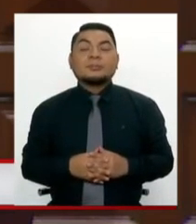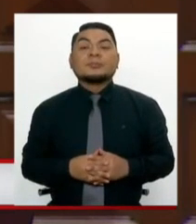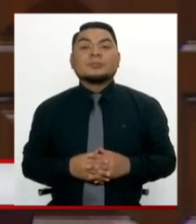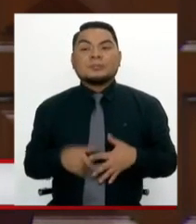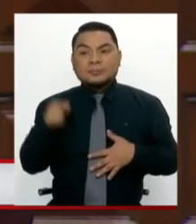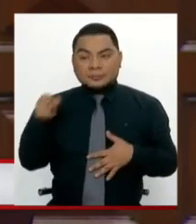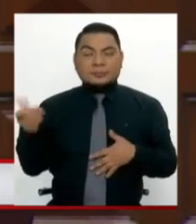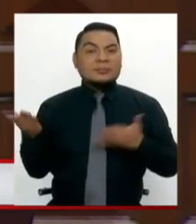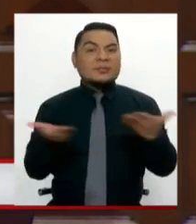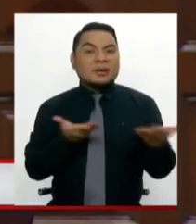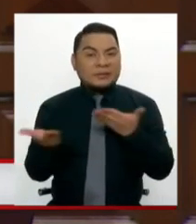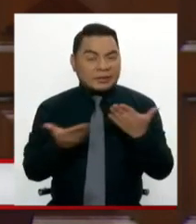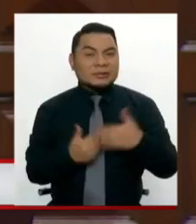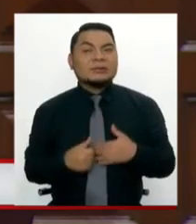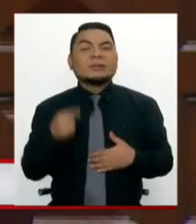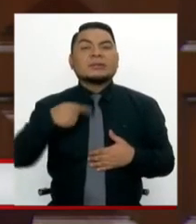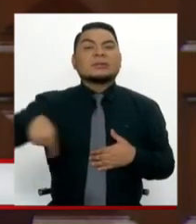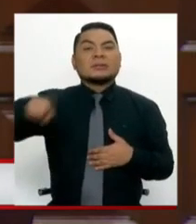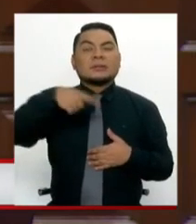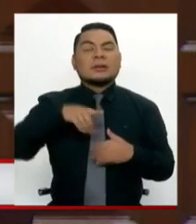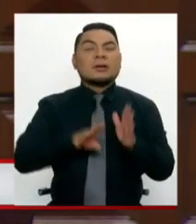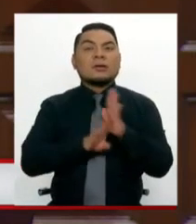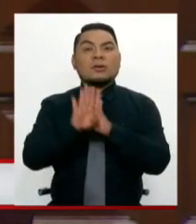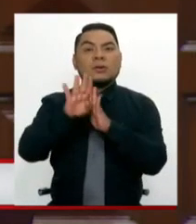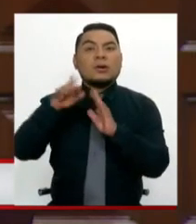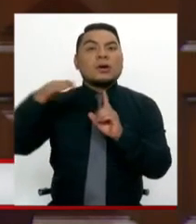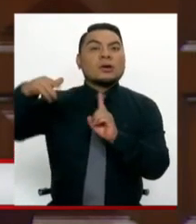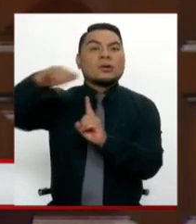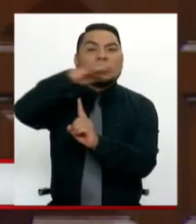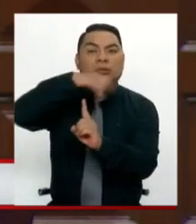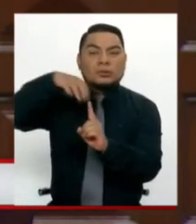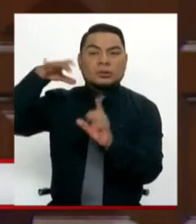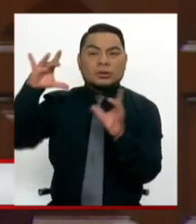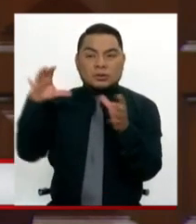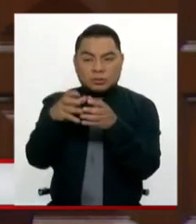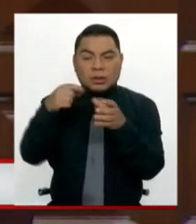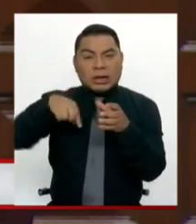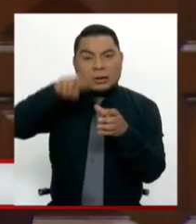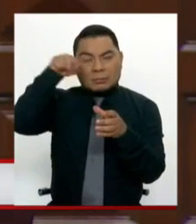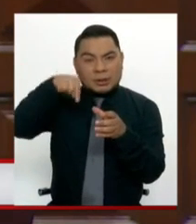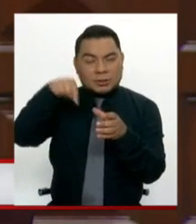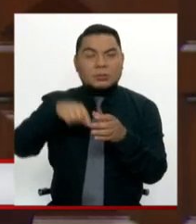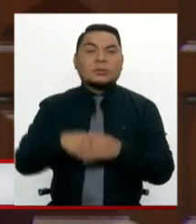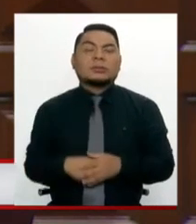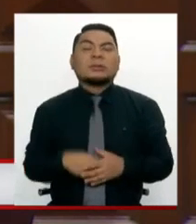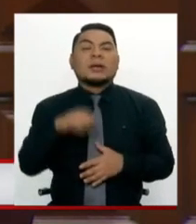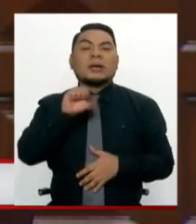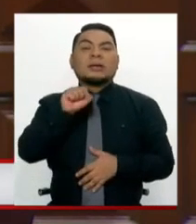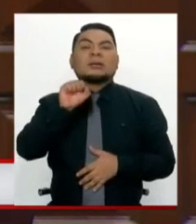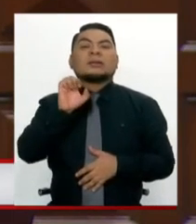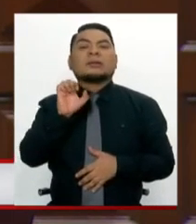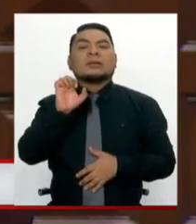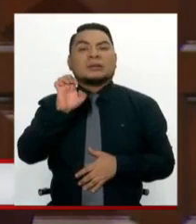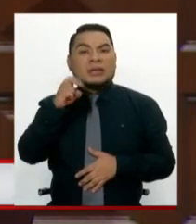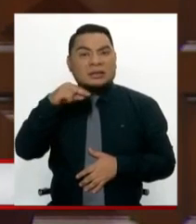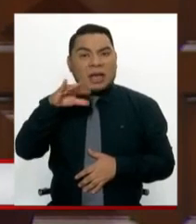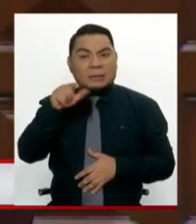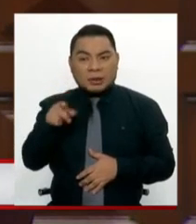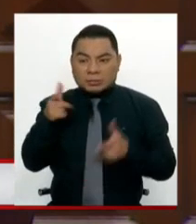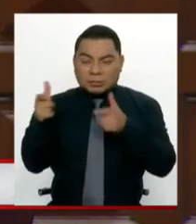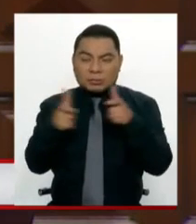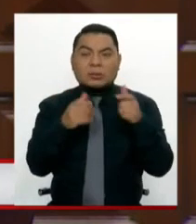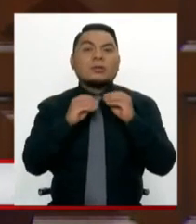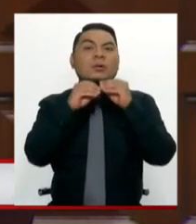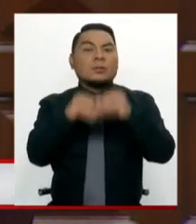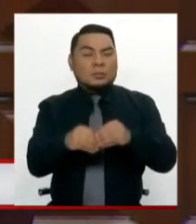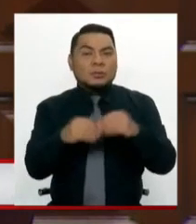Servicio Nacional de Meteorología e Hidrología de Perú, SENAMI, se ha implementado la